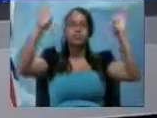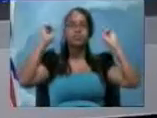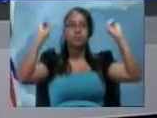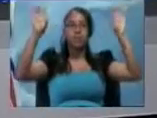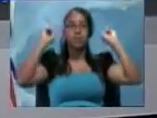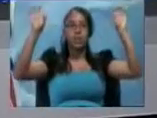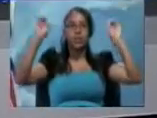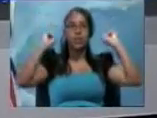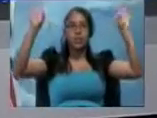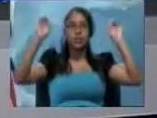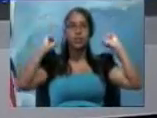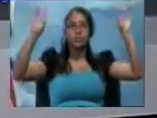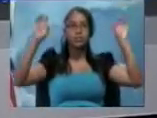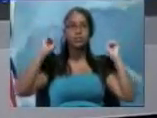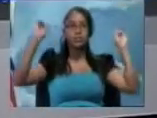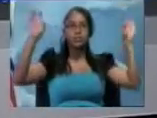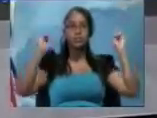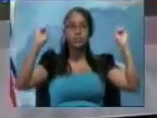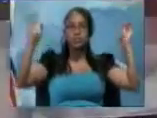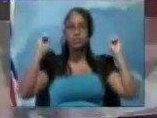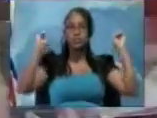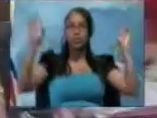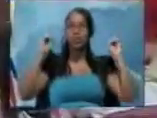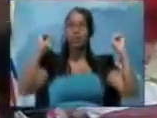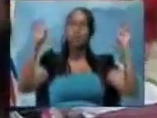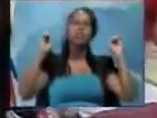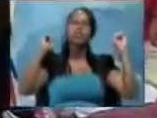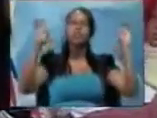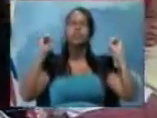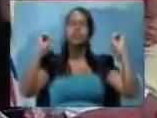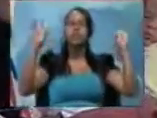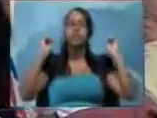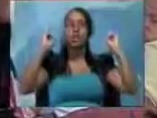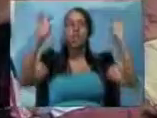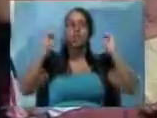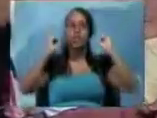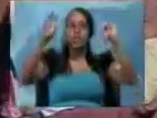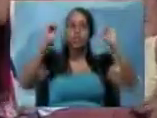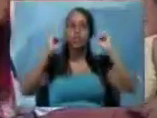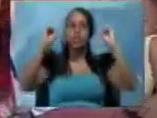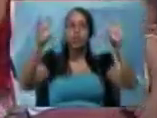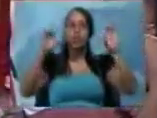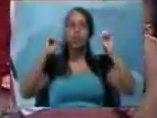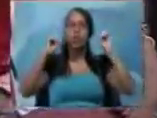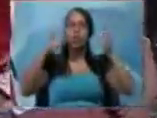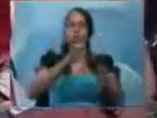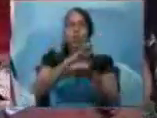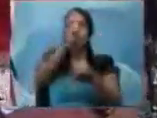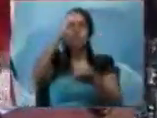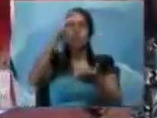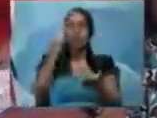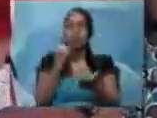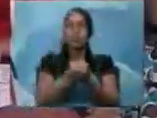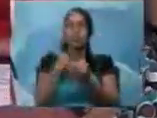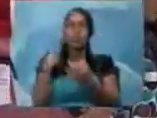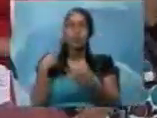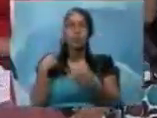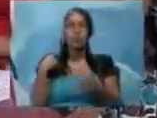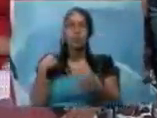celito Gloria a Dios Gloria a Dios Gloria a Dios Gloria a Dios Gloria a Dios gloria a Dios